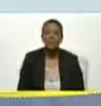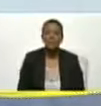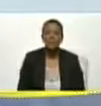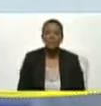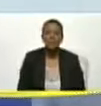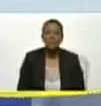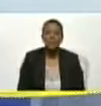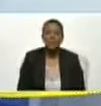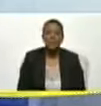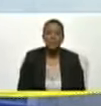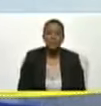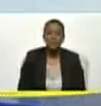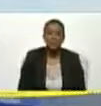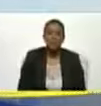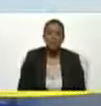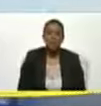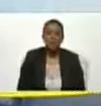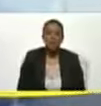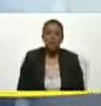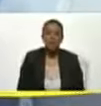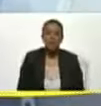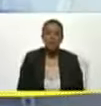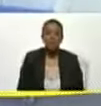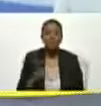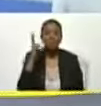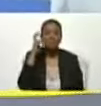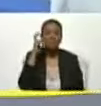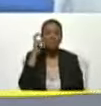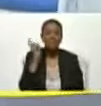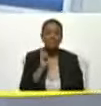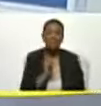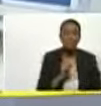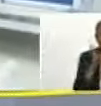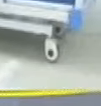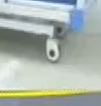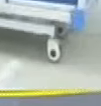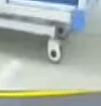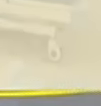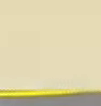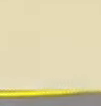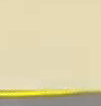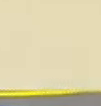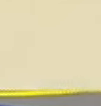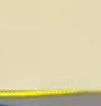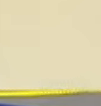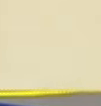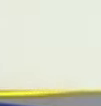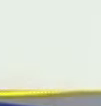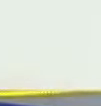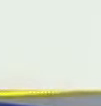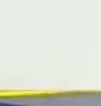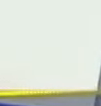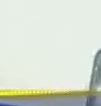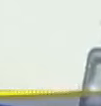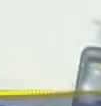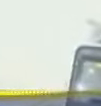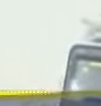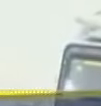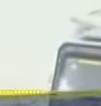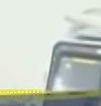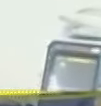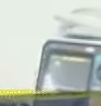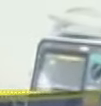5728 pacientes que tenemos dentro de esta Dentro de este área de influencia articulado con el